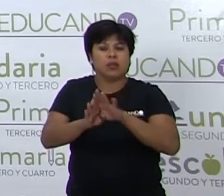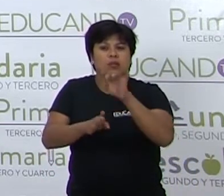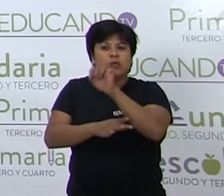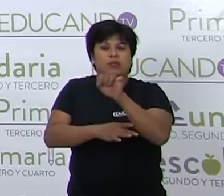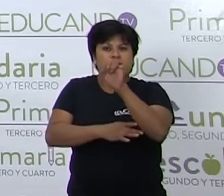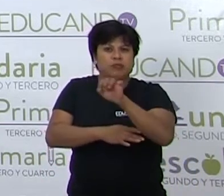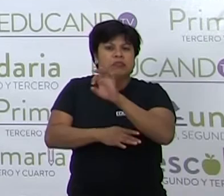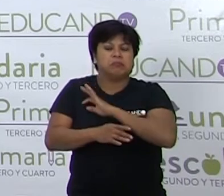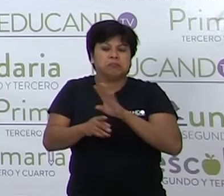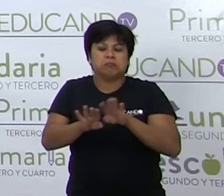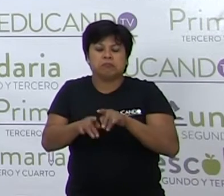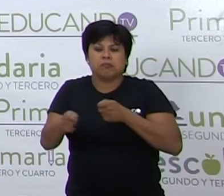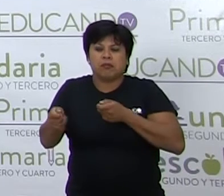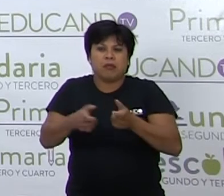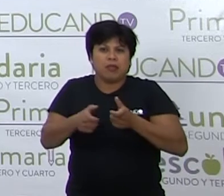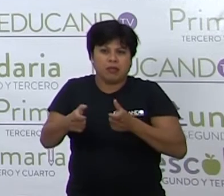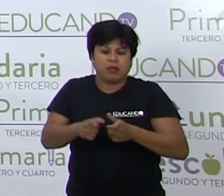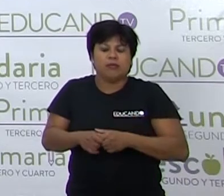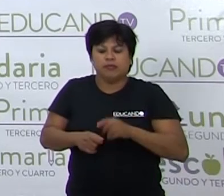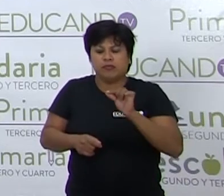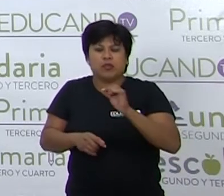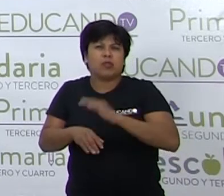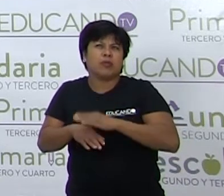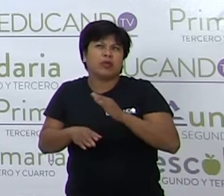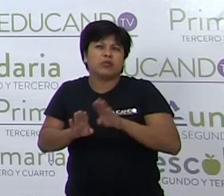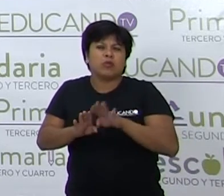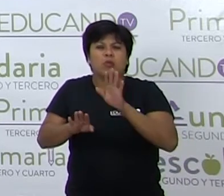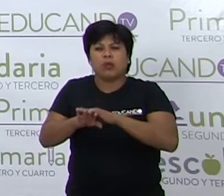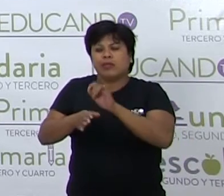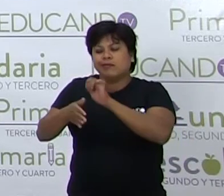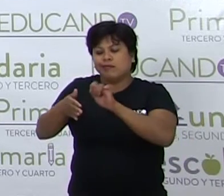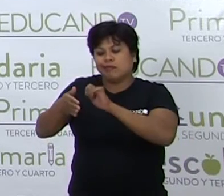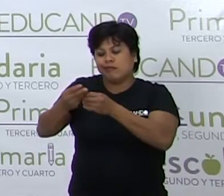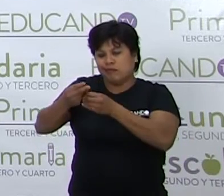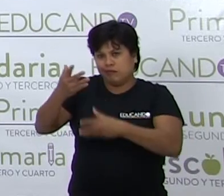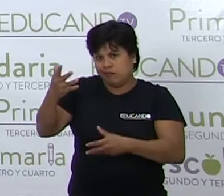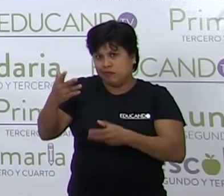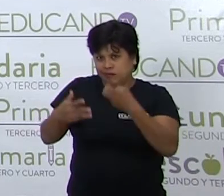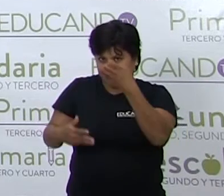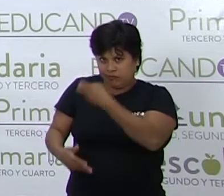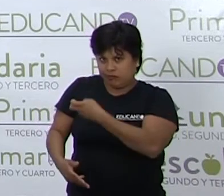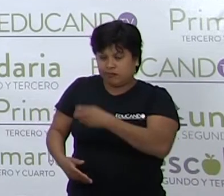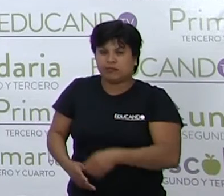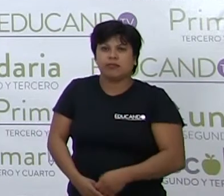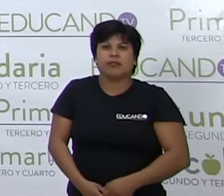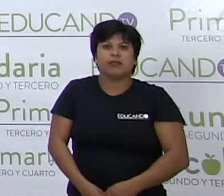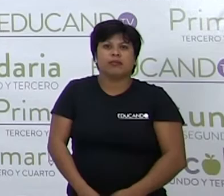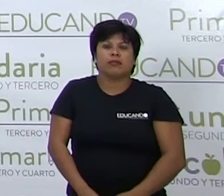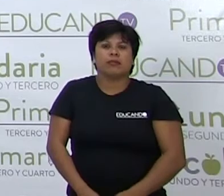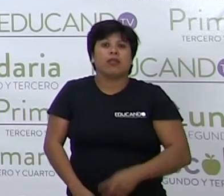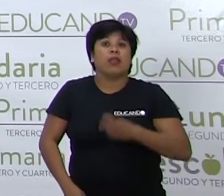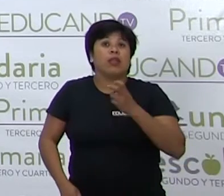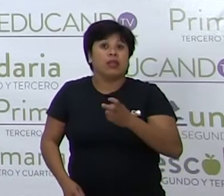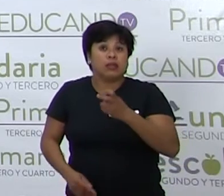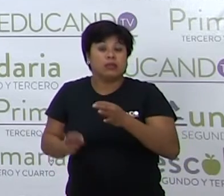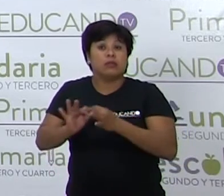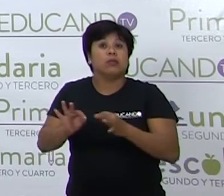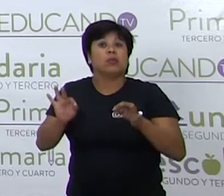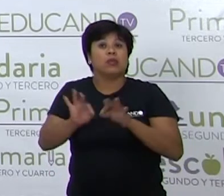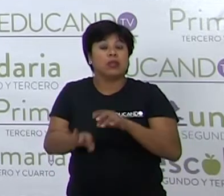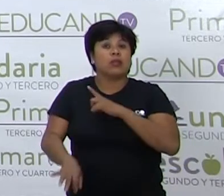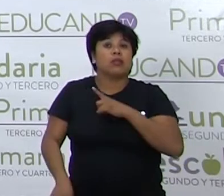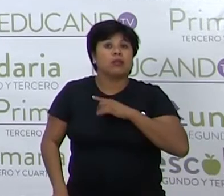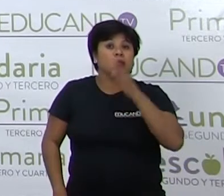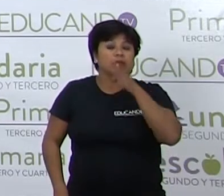manejando esta figura un poquito con más detalle ahí lo tenemos es importante saber